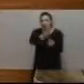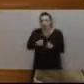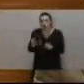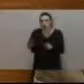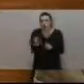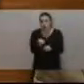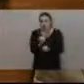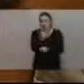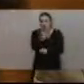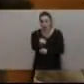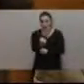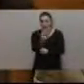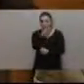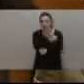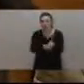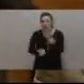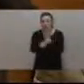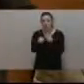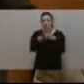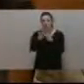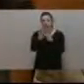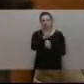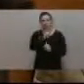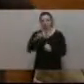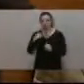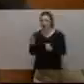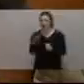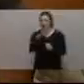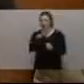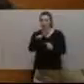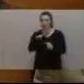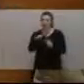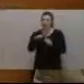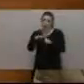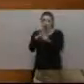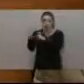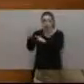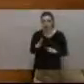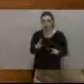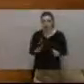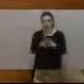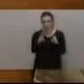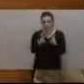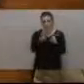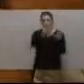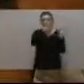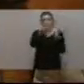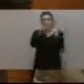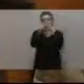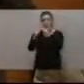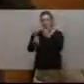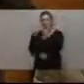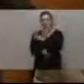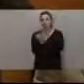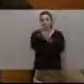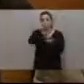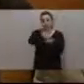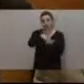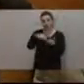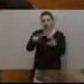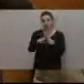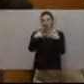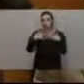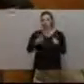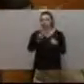dando prioridad a las situaciones personales en estado de exclusión social. En materia de vivienda, la creación de un centro sociosanitario para